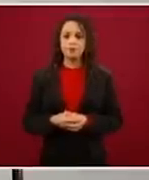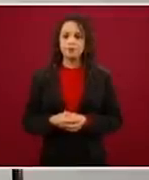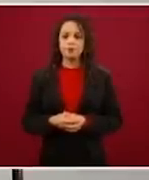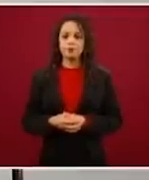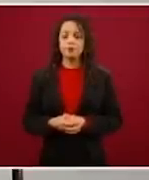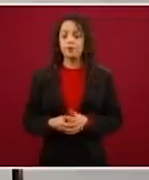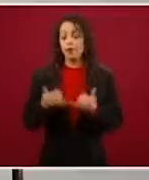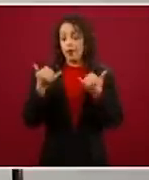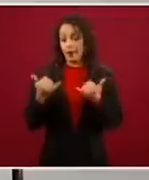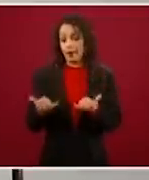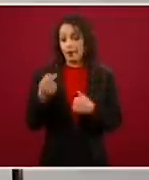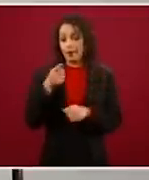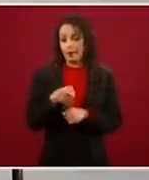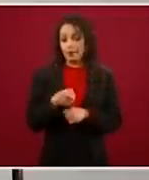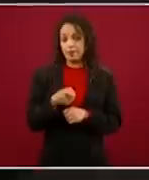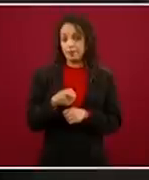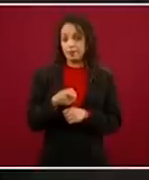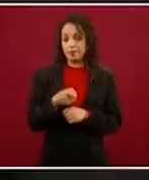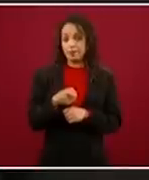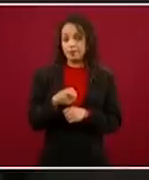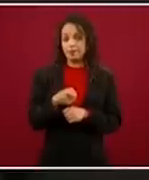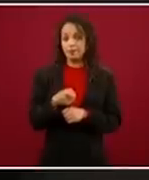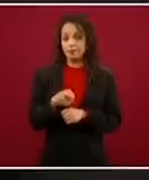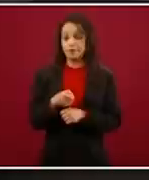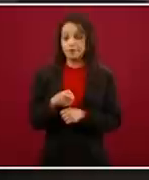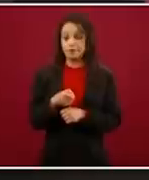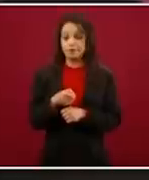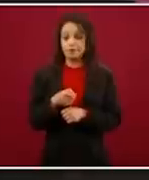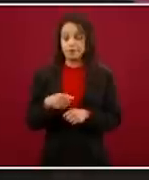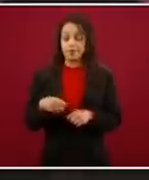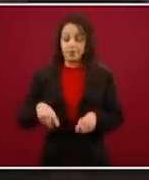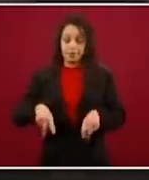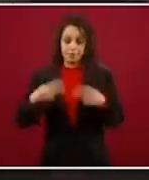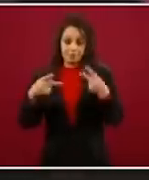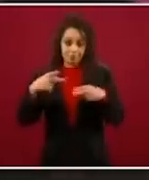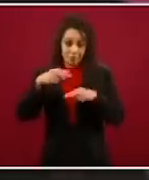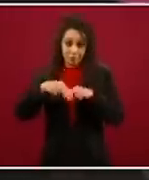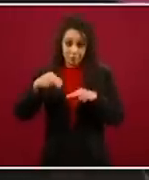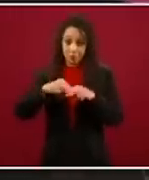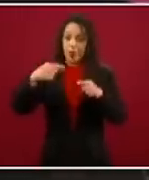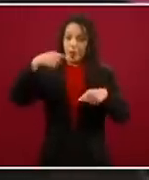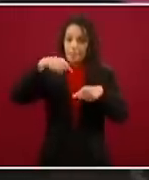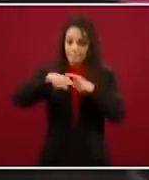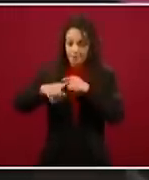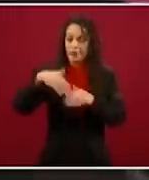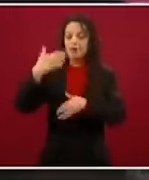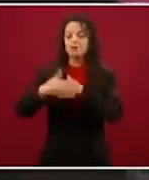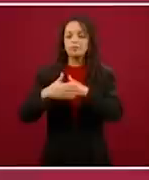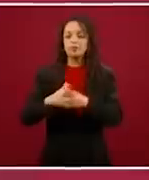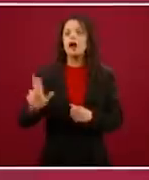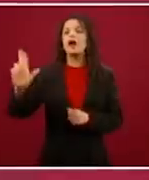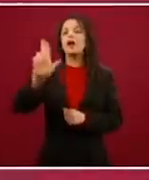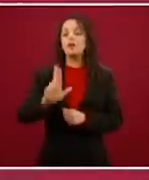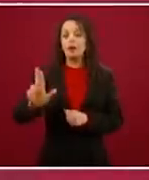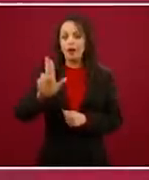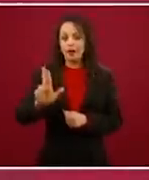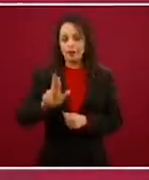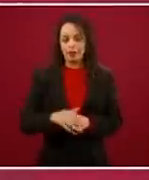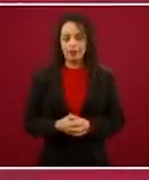boleto, ¿sí? Se va a empezar a distribuir el martes. Es más,